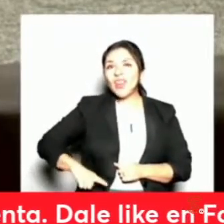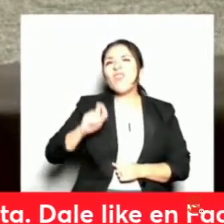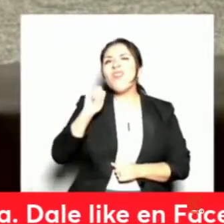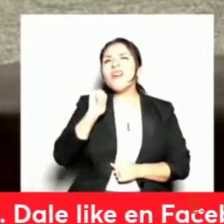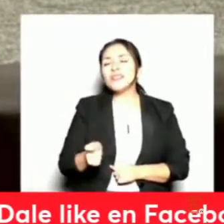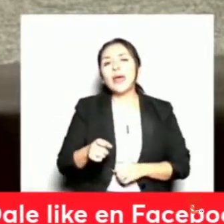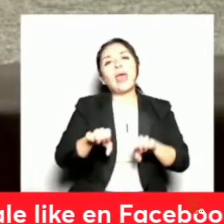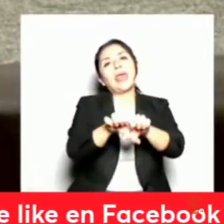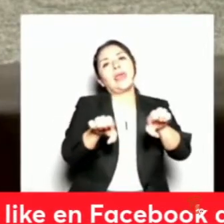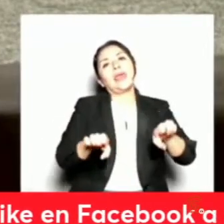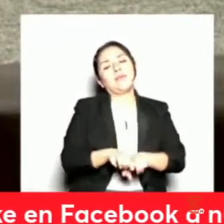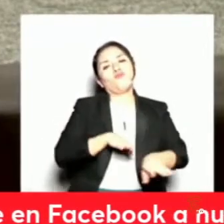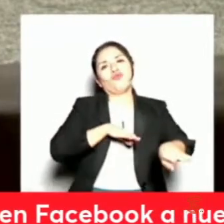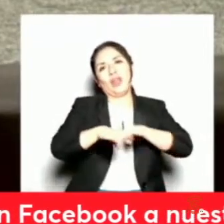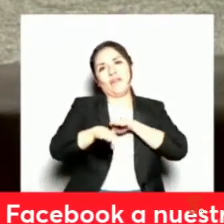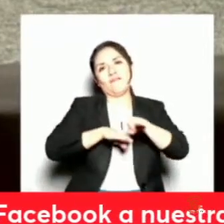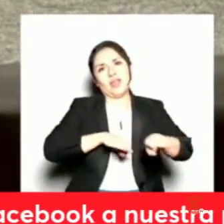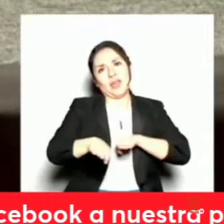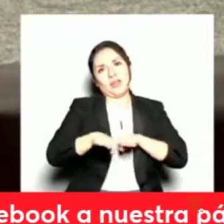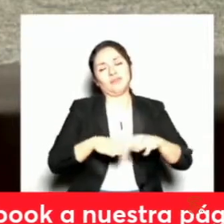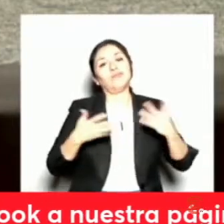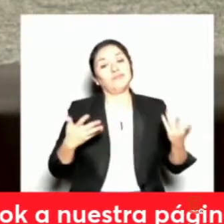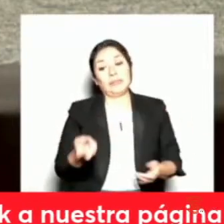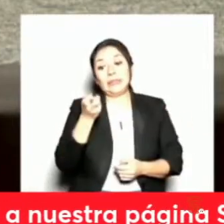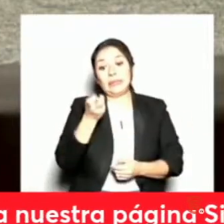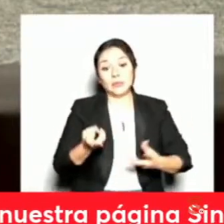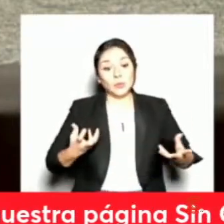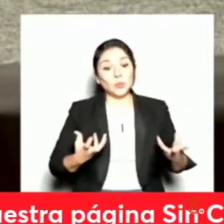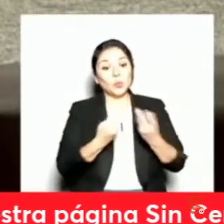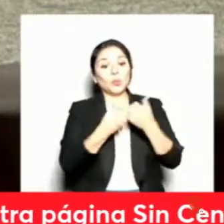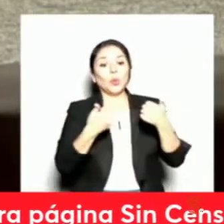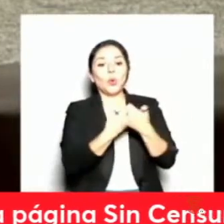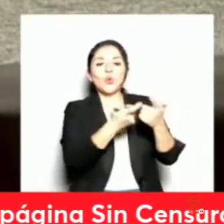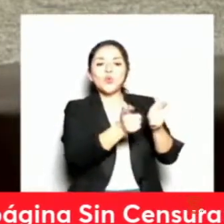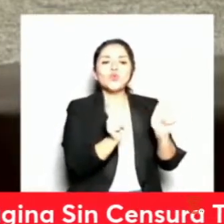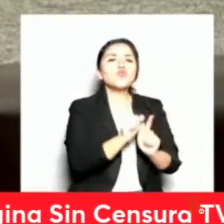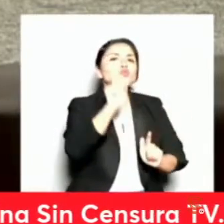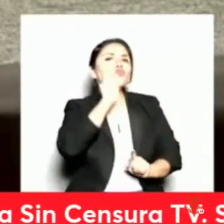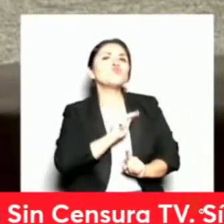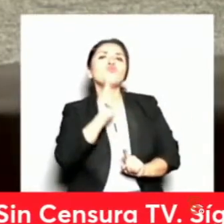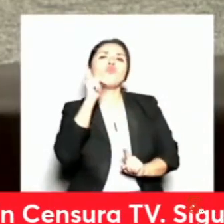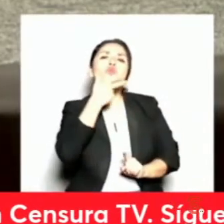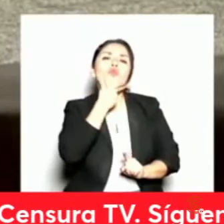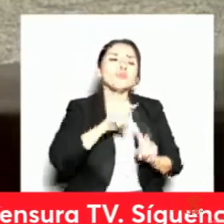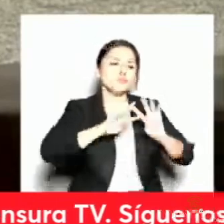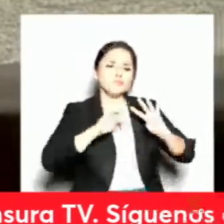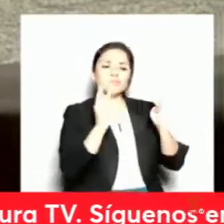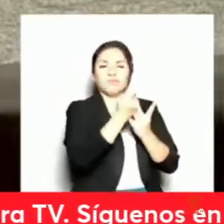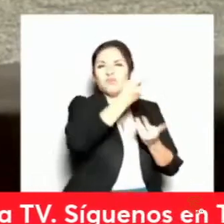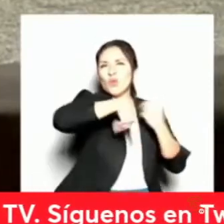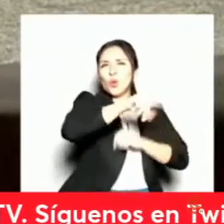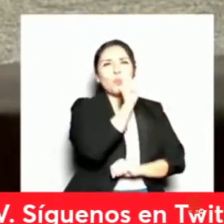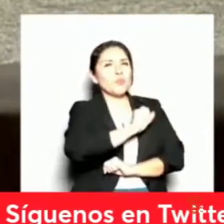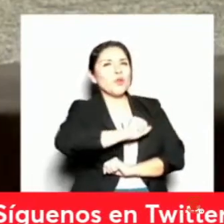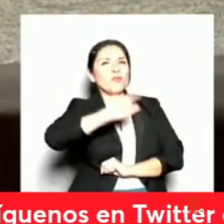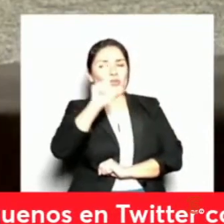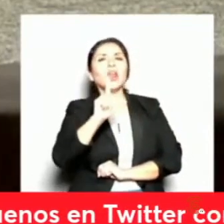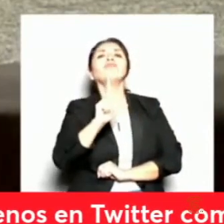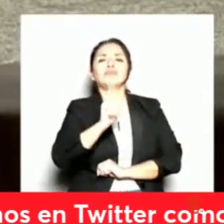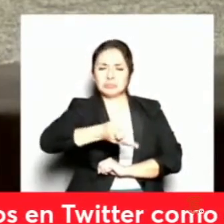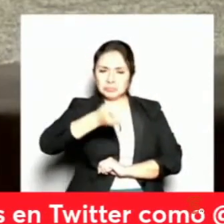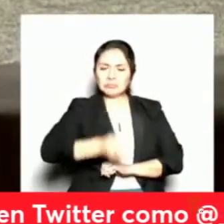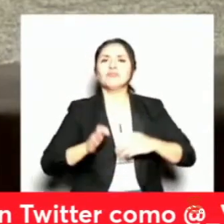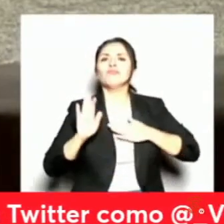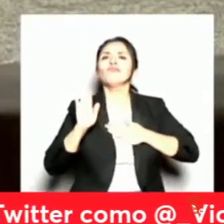equipo y me acompañará un grupo de mujeres y hombres profesionales comprometidos